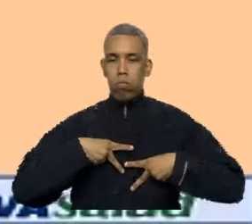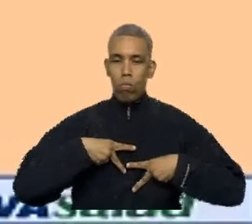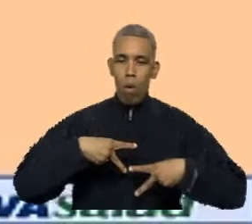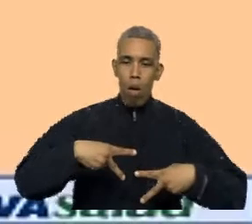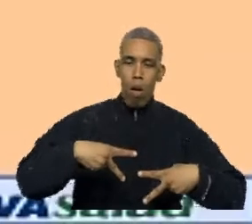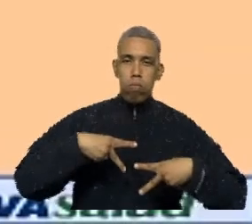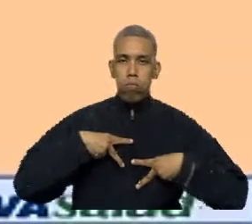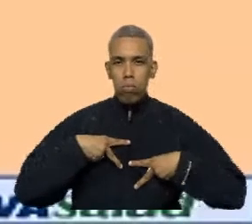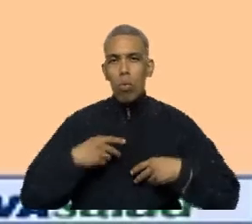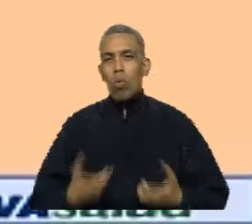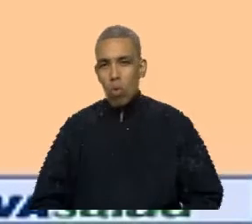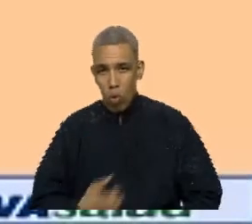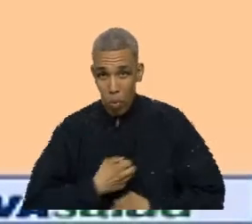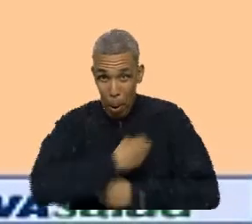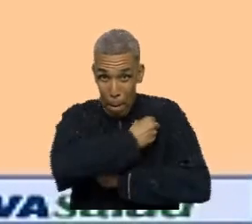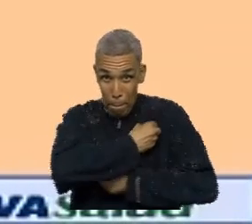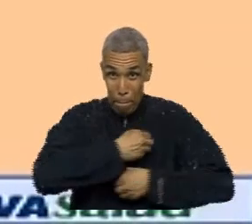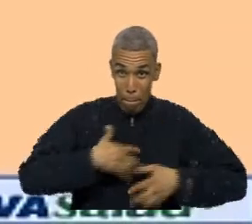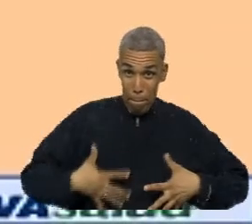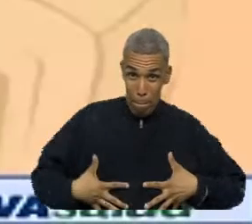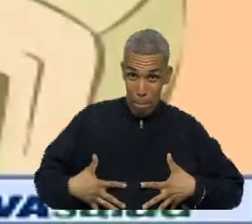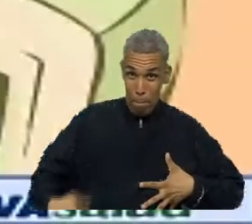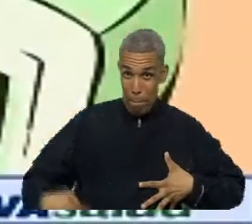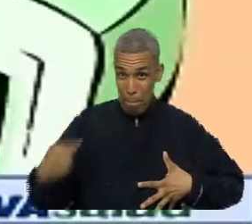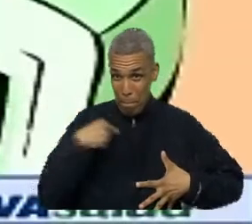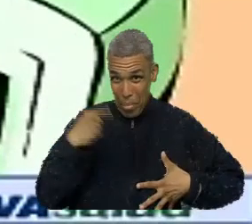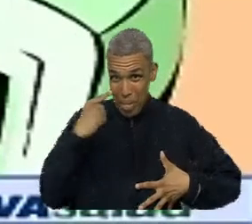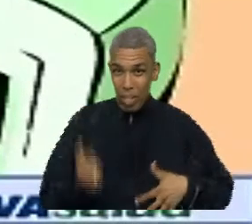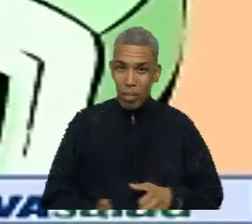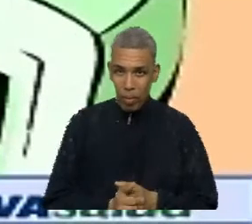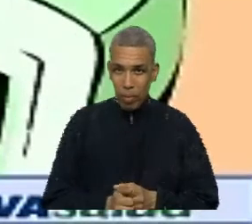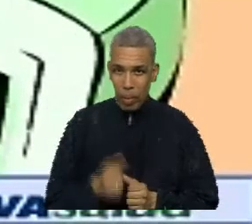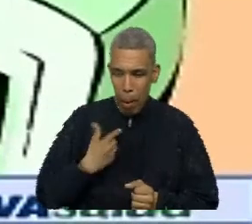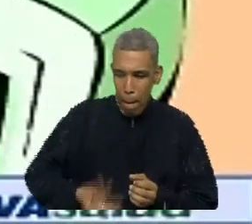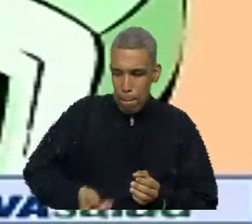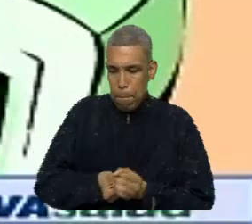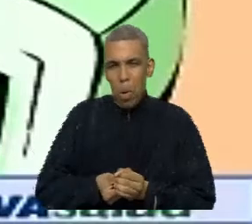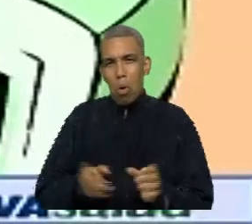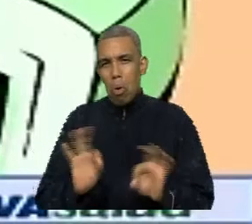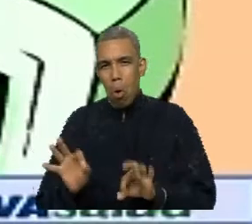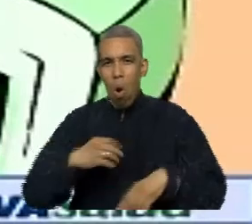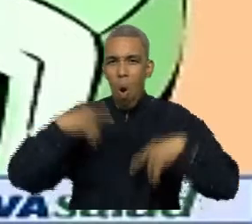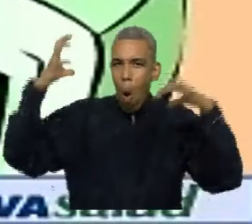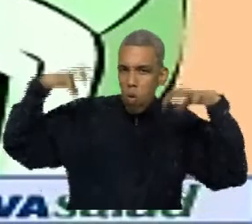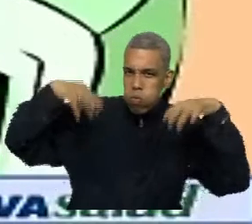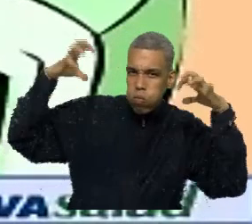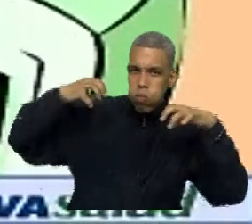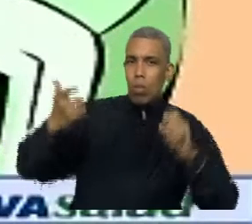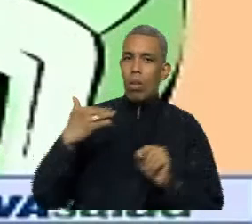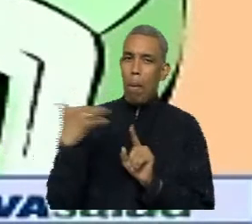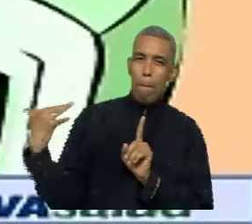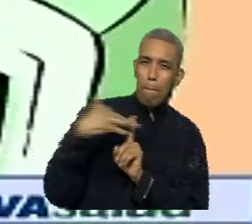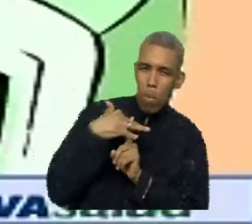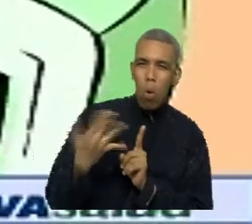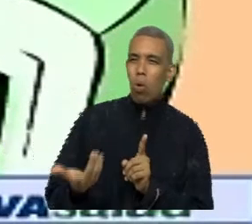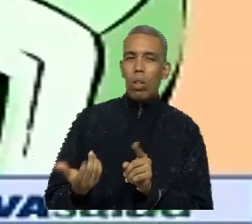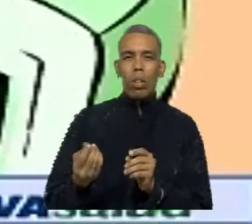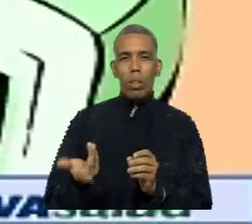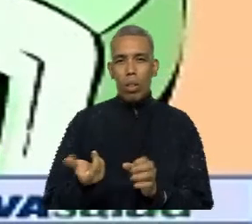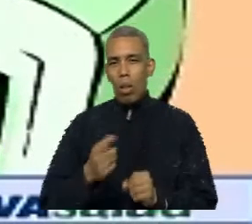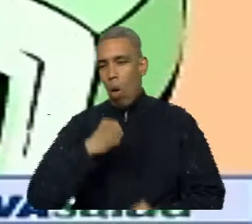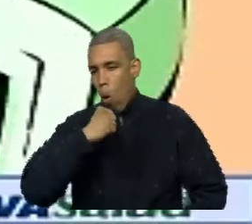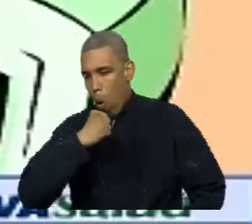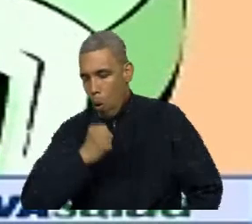vías respiratorias superiores, siendo el virus productor del resfriado y la gripe los que pueden desarrollar mayores crisis de